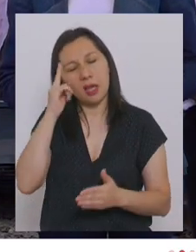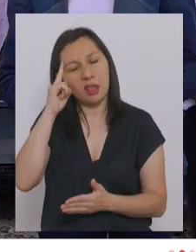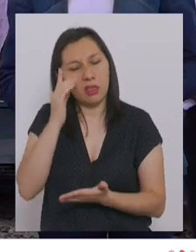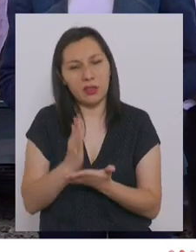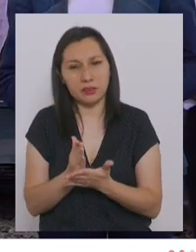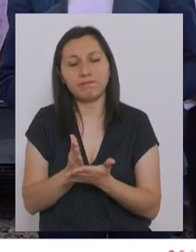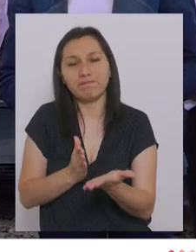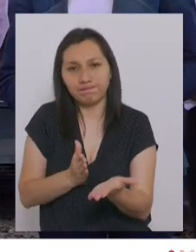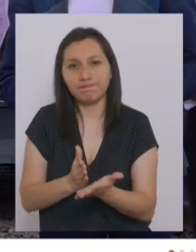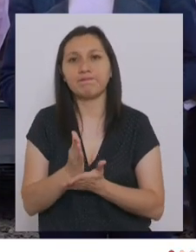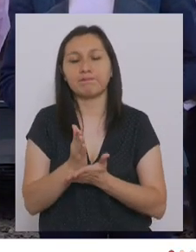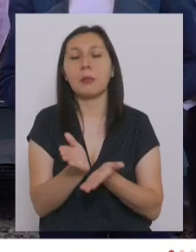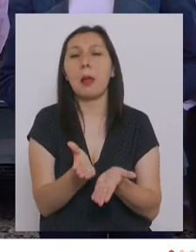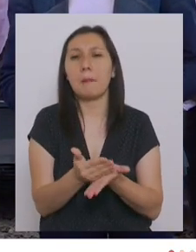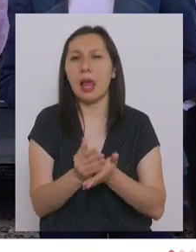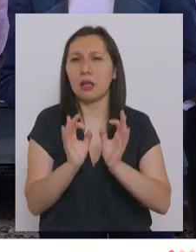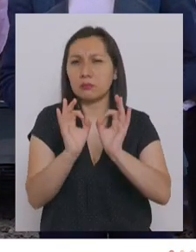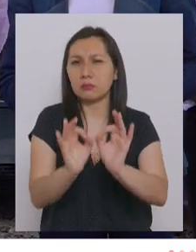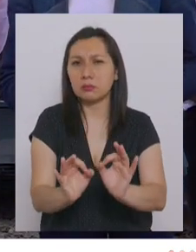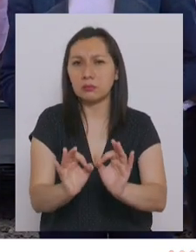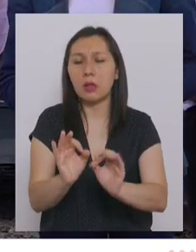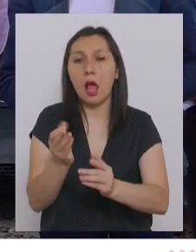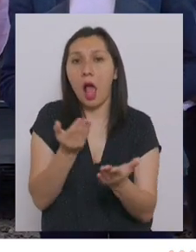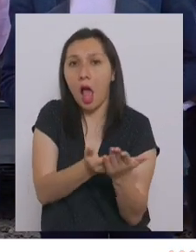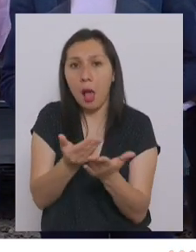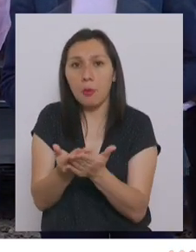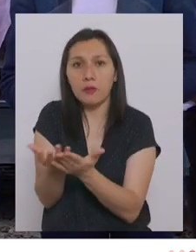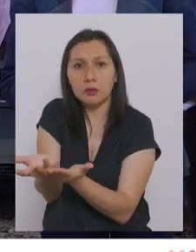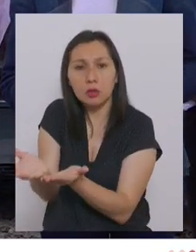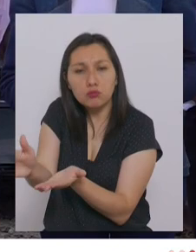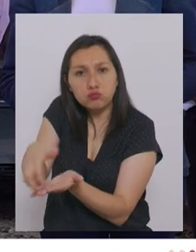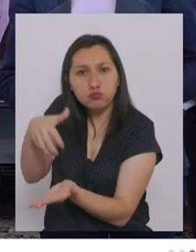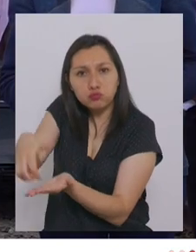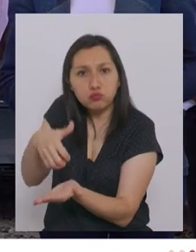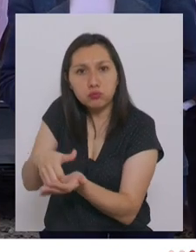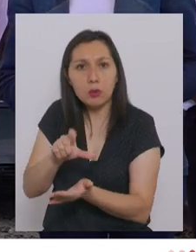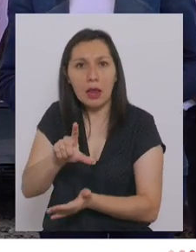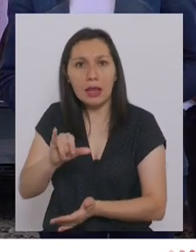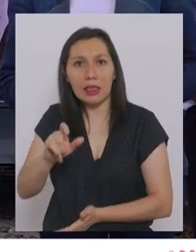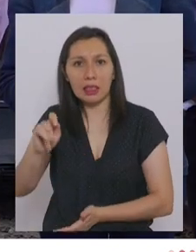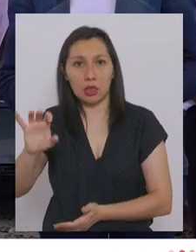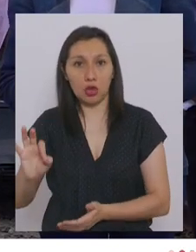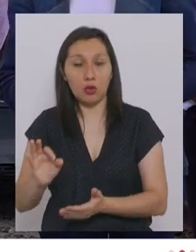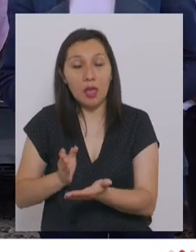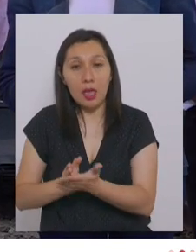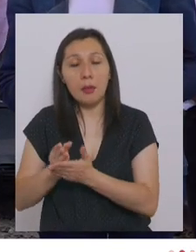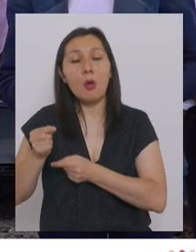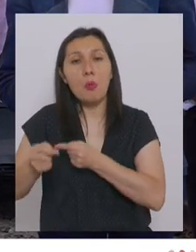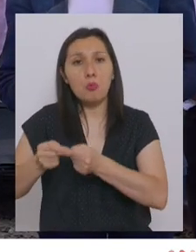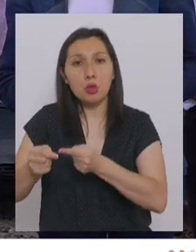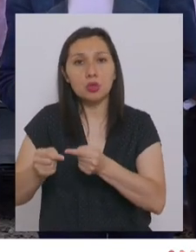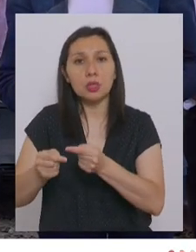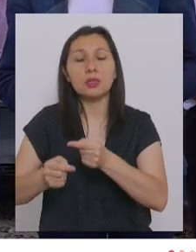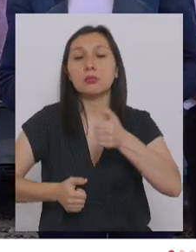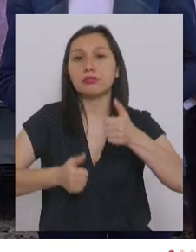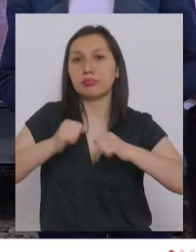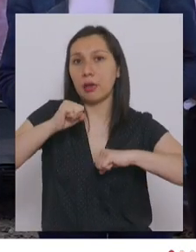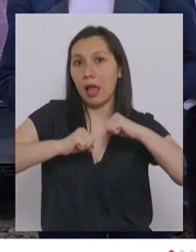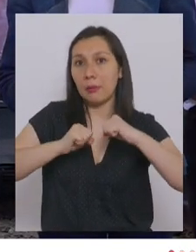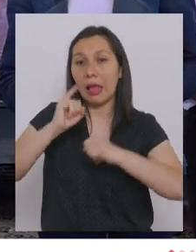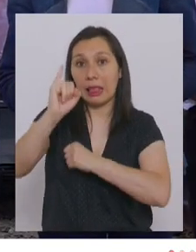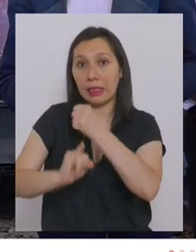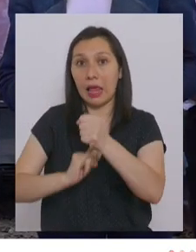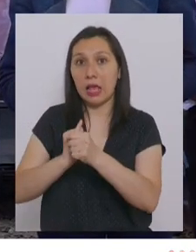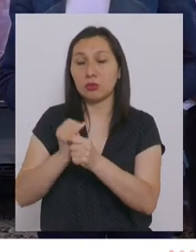poner en marcha un plan estratégico de aprovechamiento del litio. Y hemos iniciado un proceso de licitación